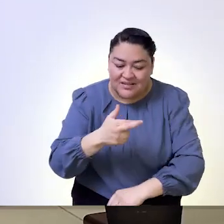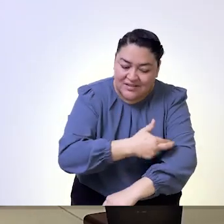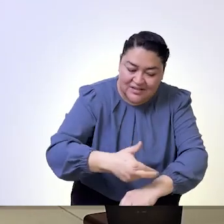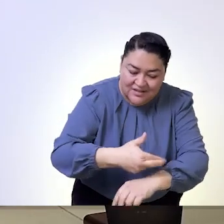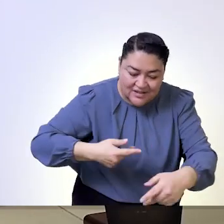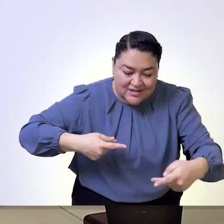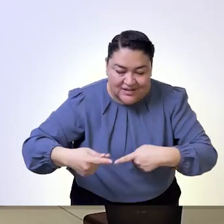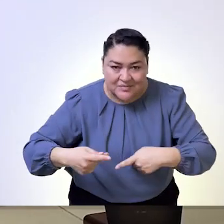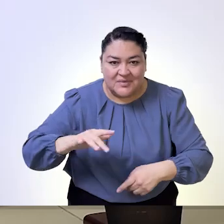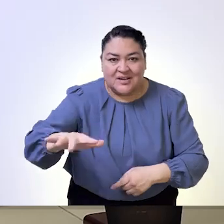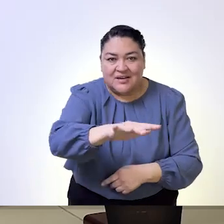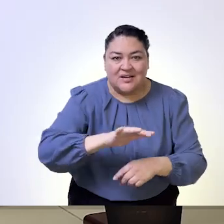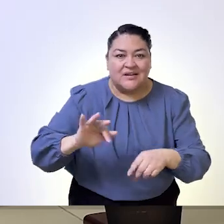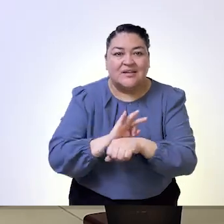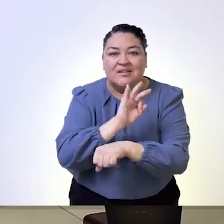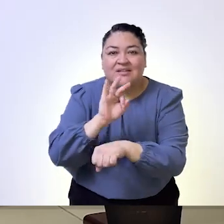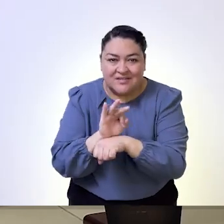nos posibilita traer